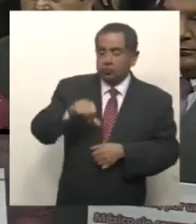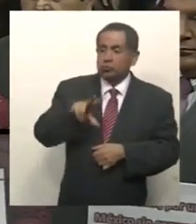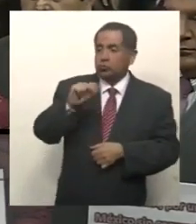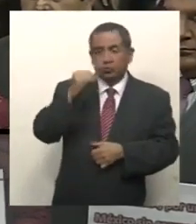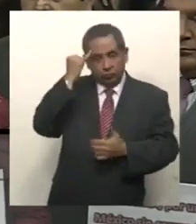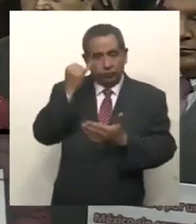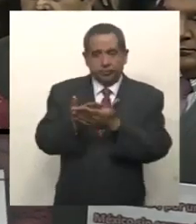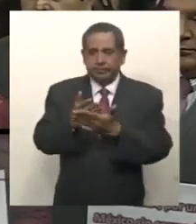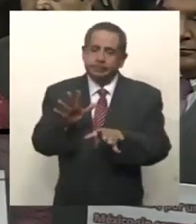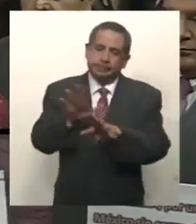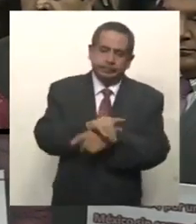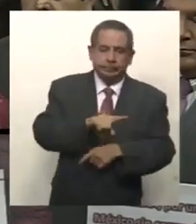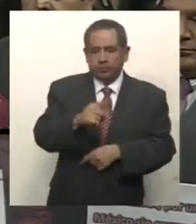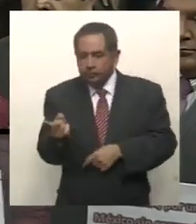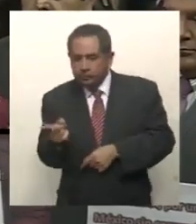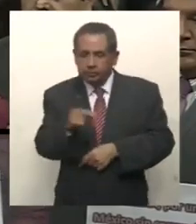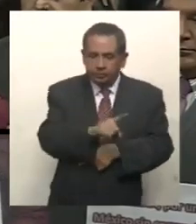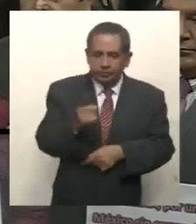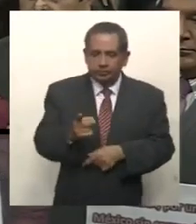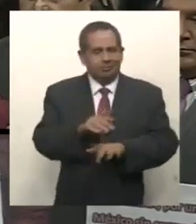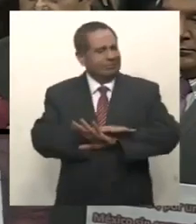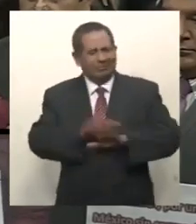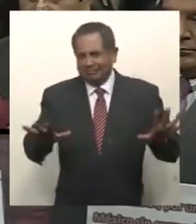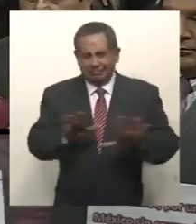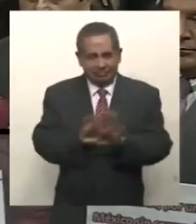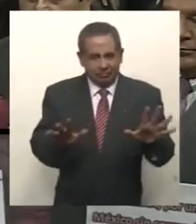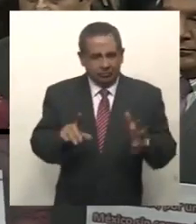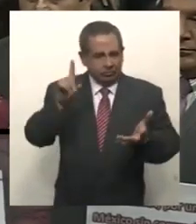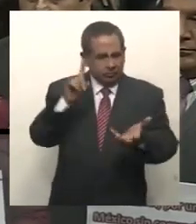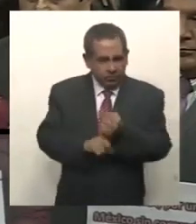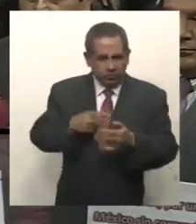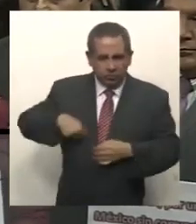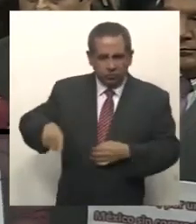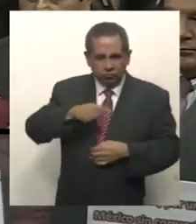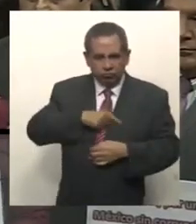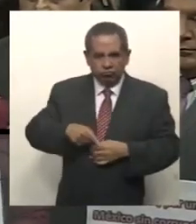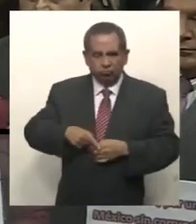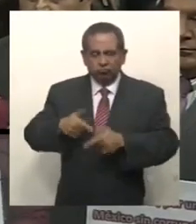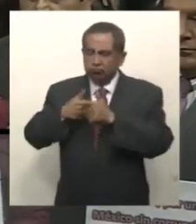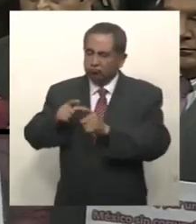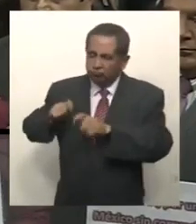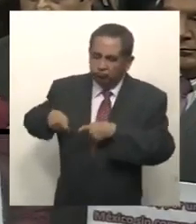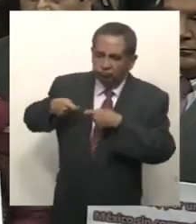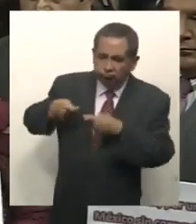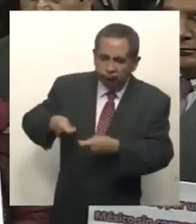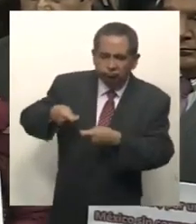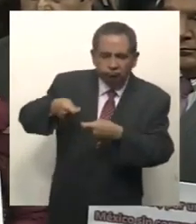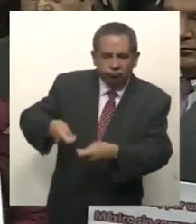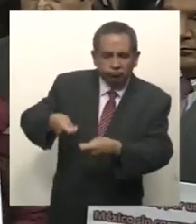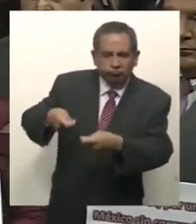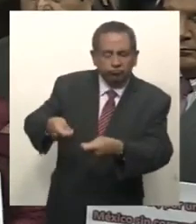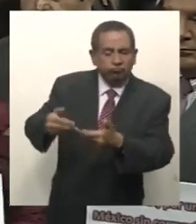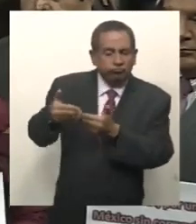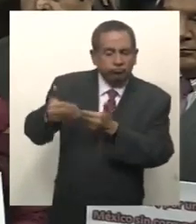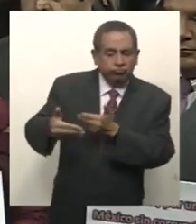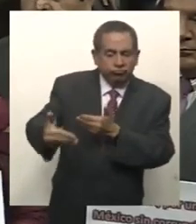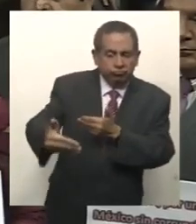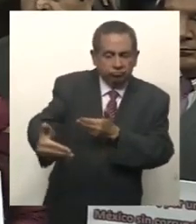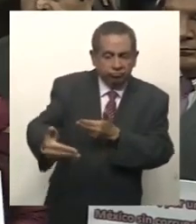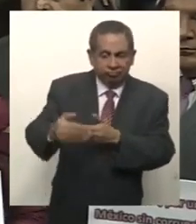planteando alternancia, estamos planteando transición. Esto es